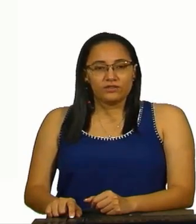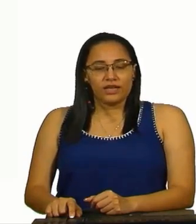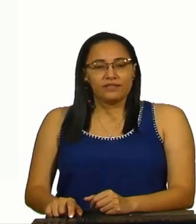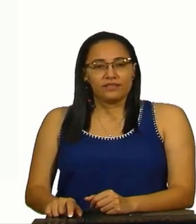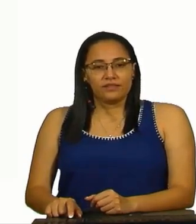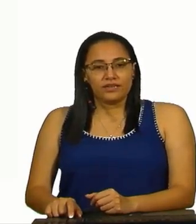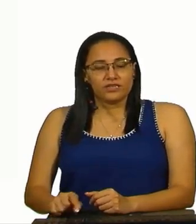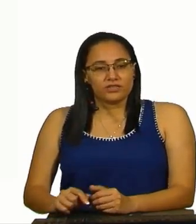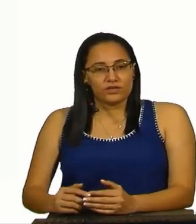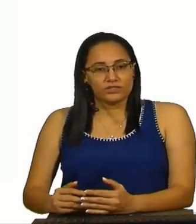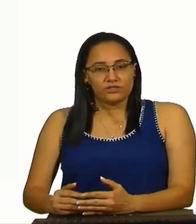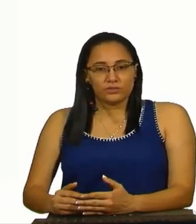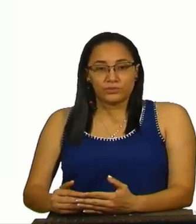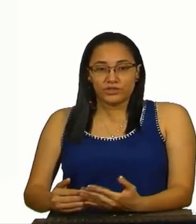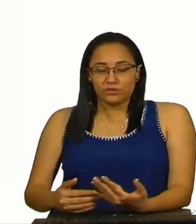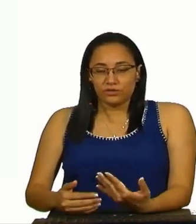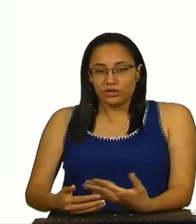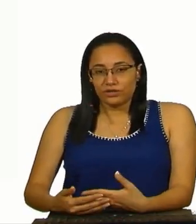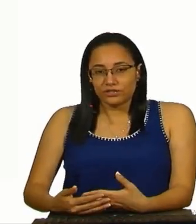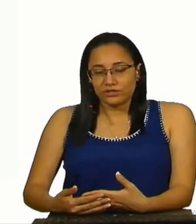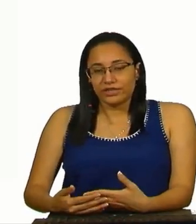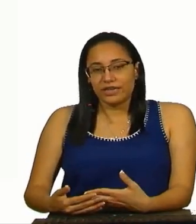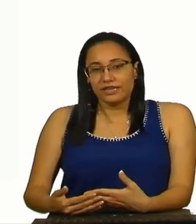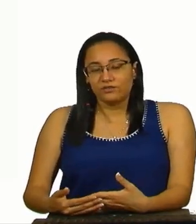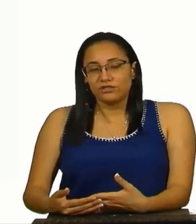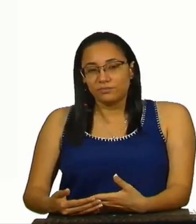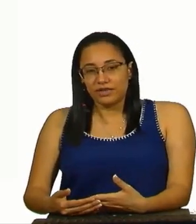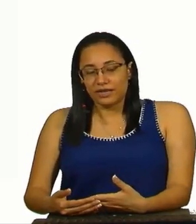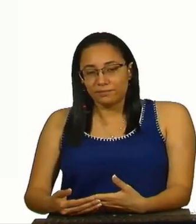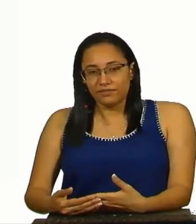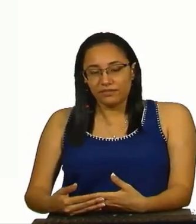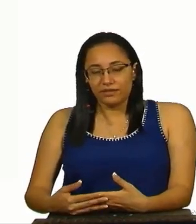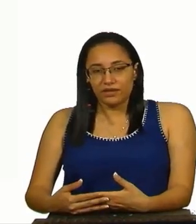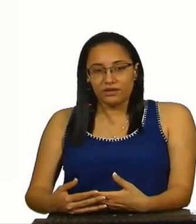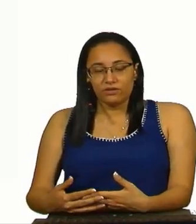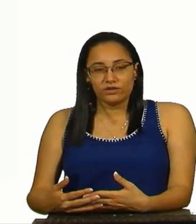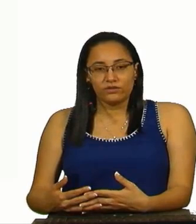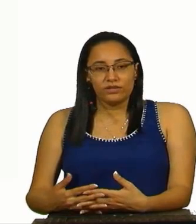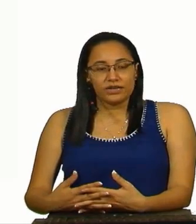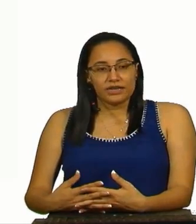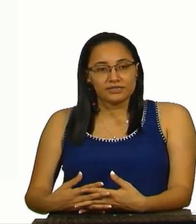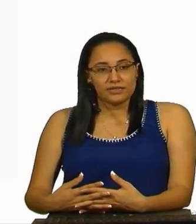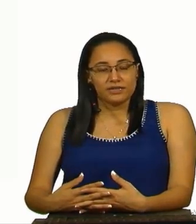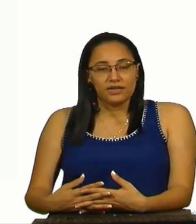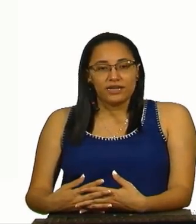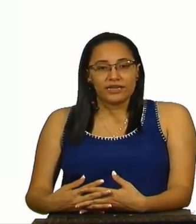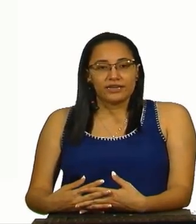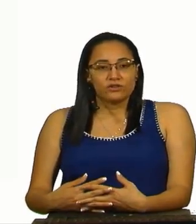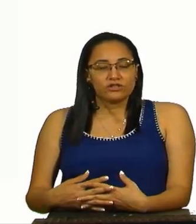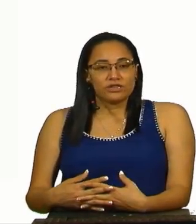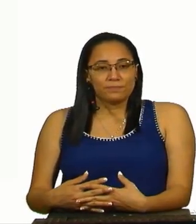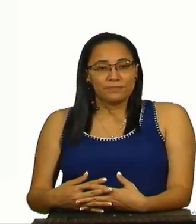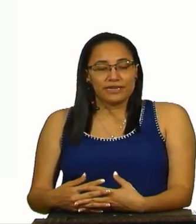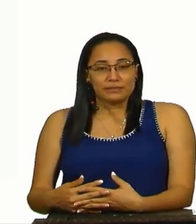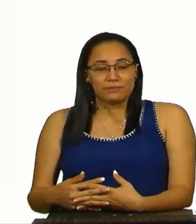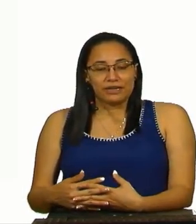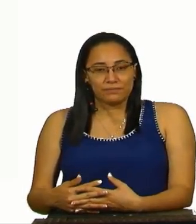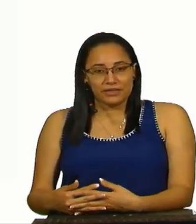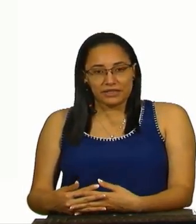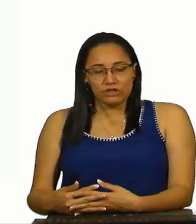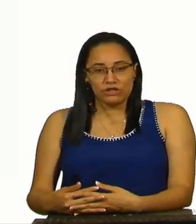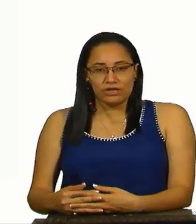¿Y qué nos da a entender esa oración después de todas las oraciones que han ido similarmente a lo largo de la clase? Que no se